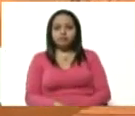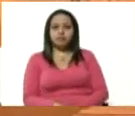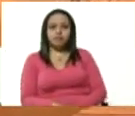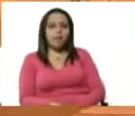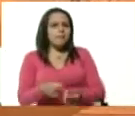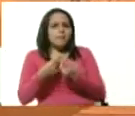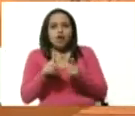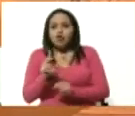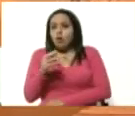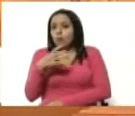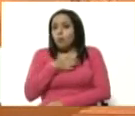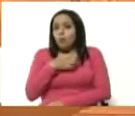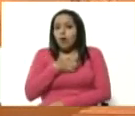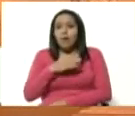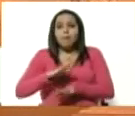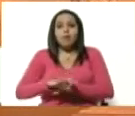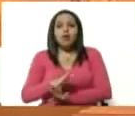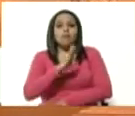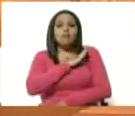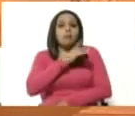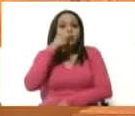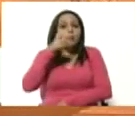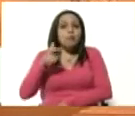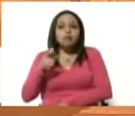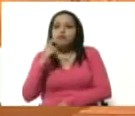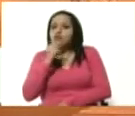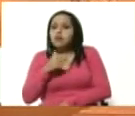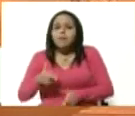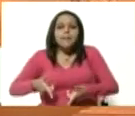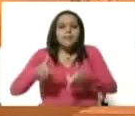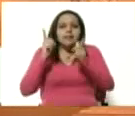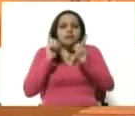Pero no pueden porque sus propios pueblos se lo impedirían.